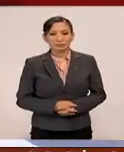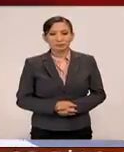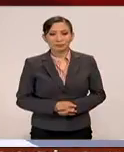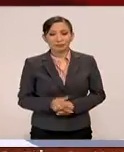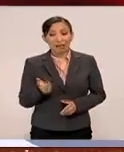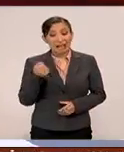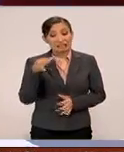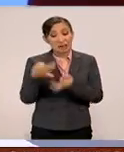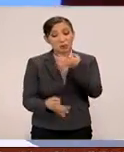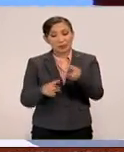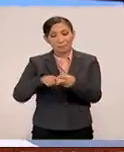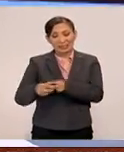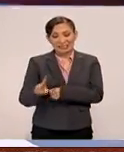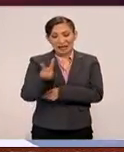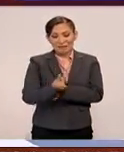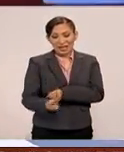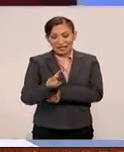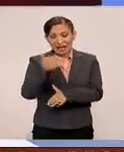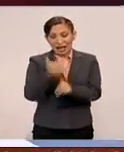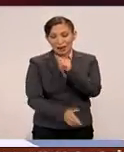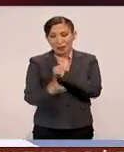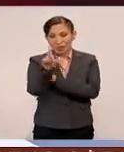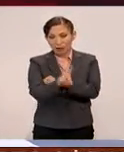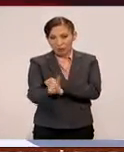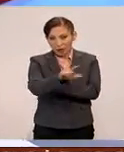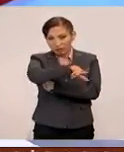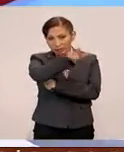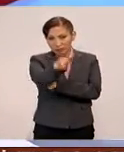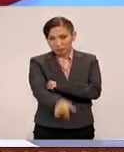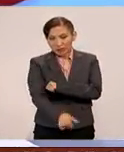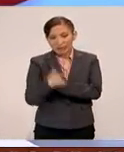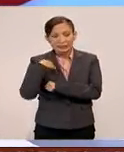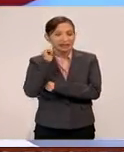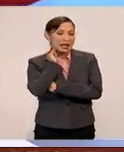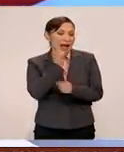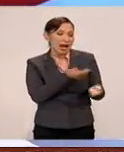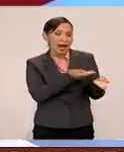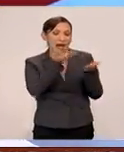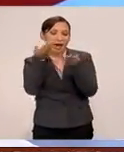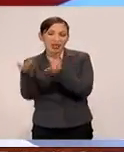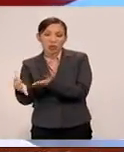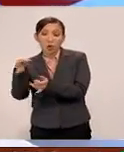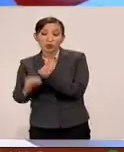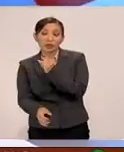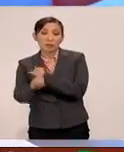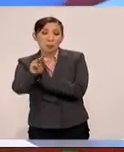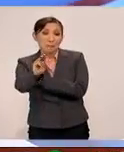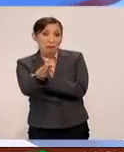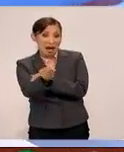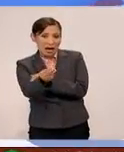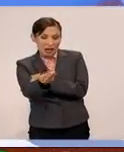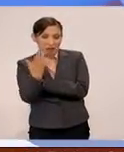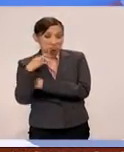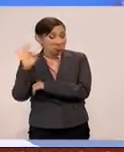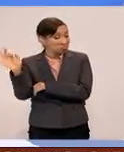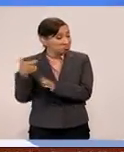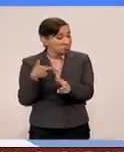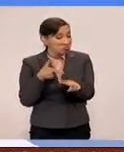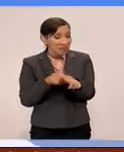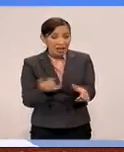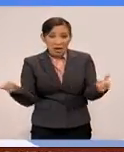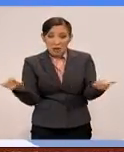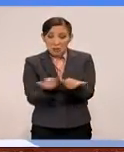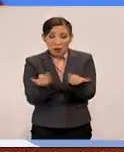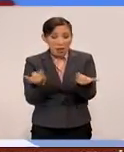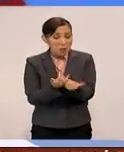Así es, un juicio que inicia el viernes, concluye el domingo, posteriormente se va al Senado y después a finales de mayo, si todo sigue la